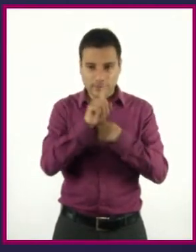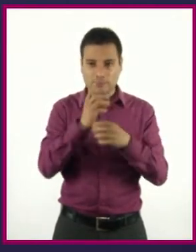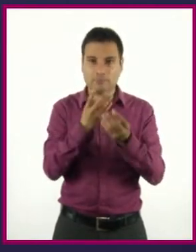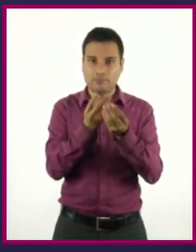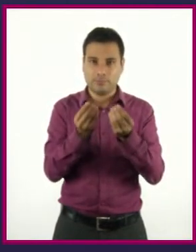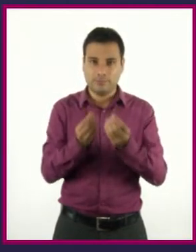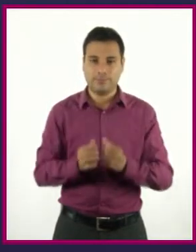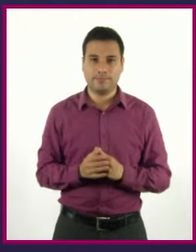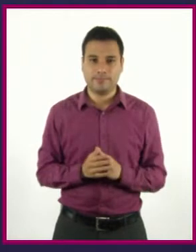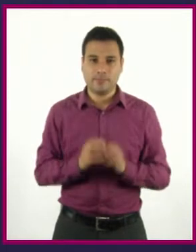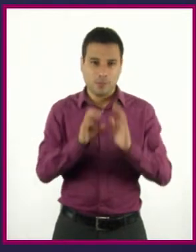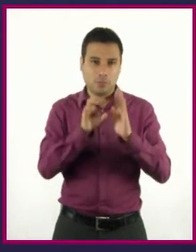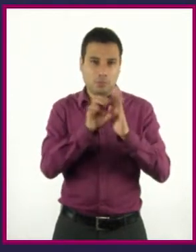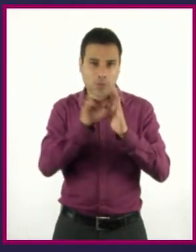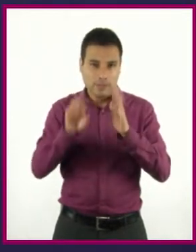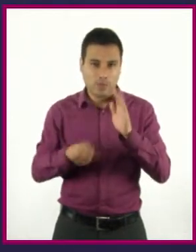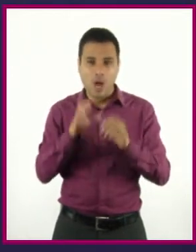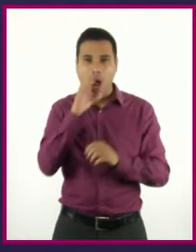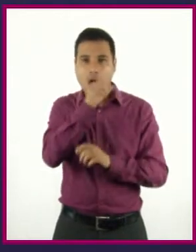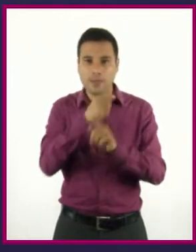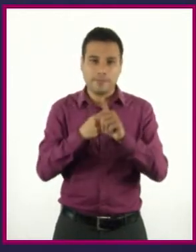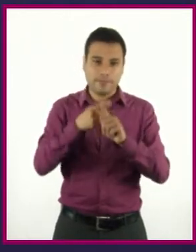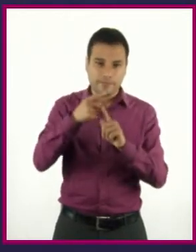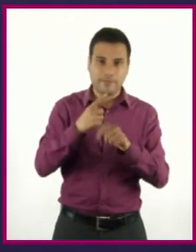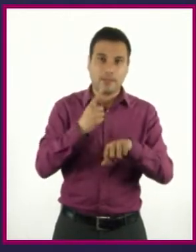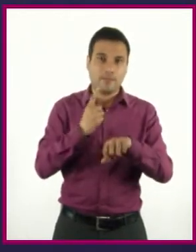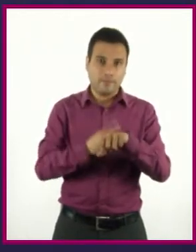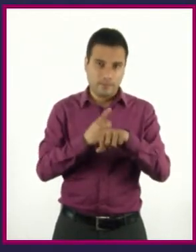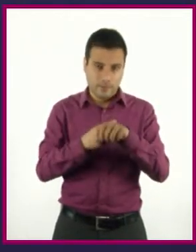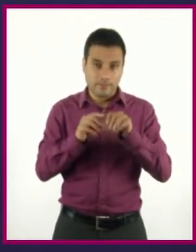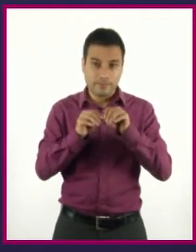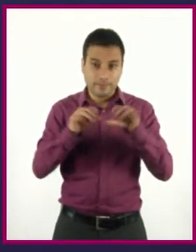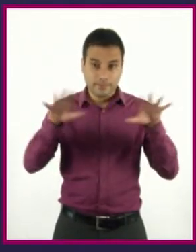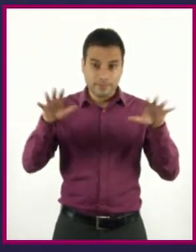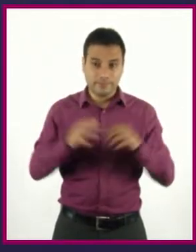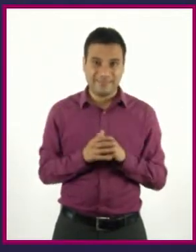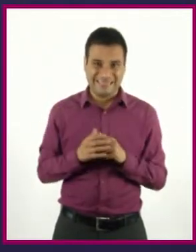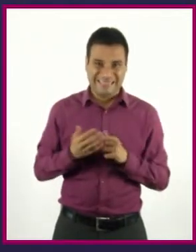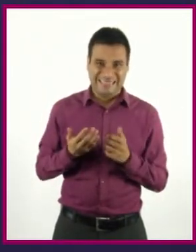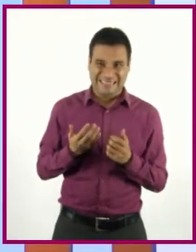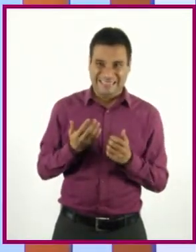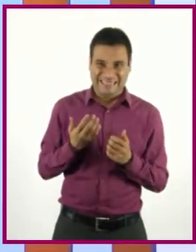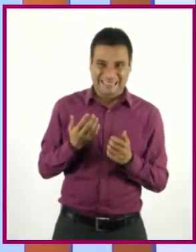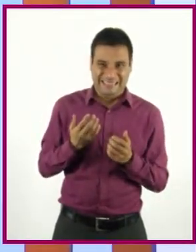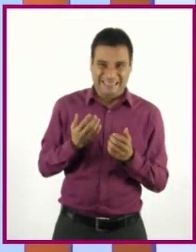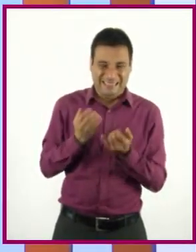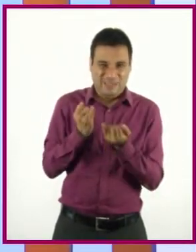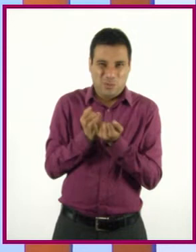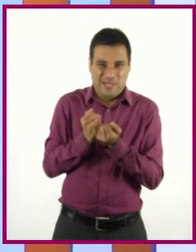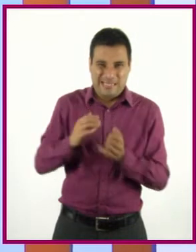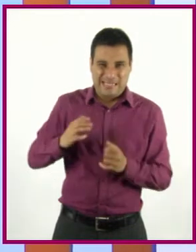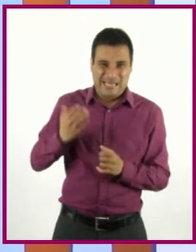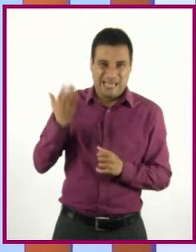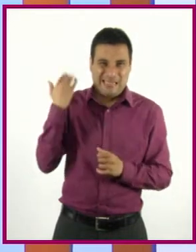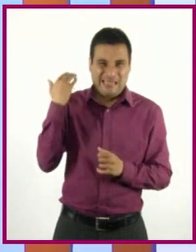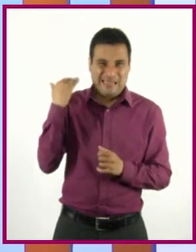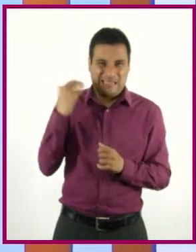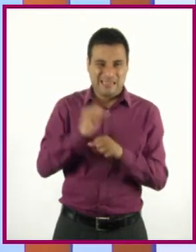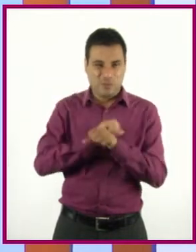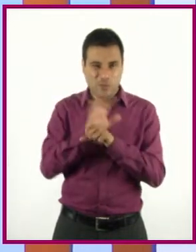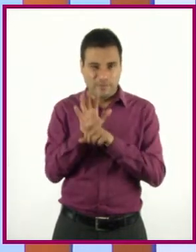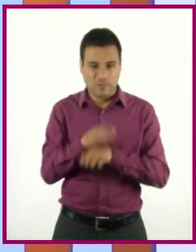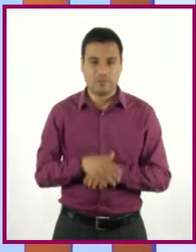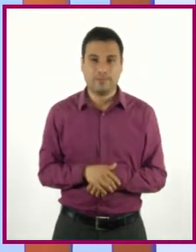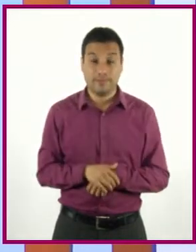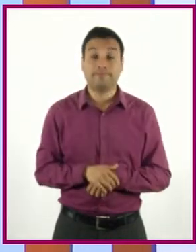humanidad, como el cambio climático y las pandemias biológicas, como la que recién estamos viviendo. Es verdad, maestro Cosme.